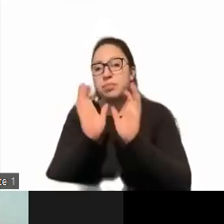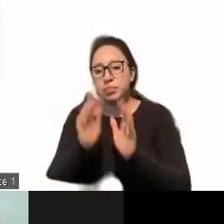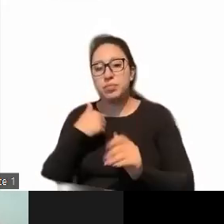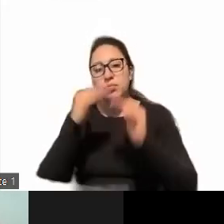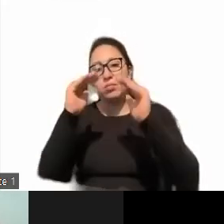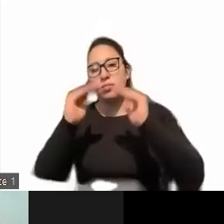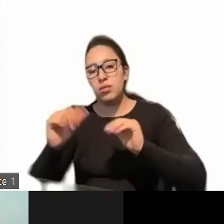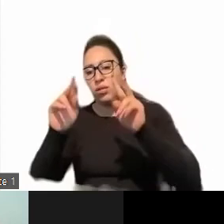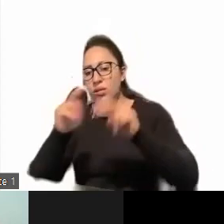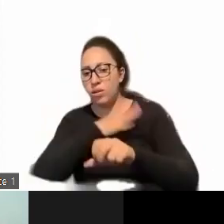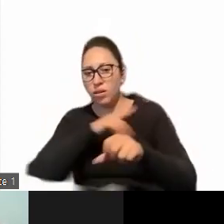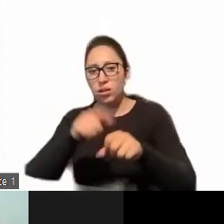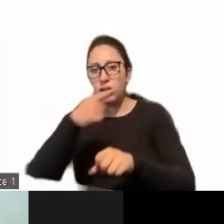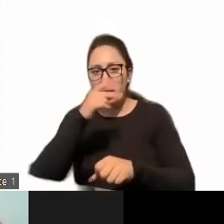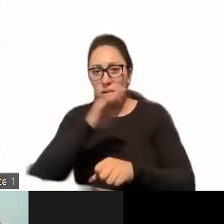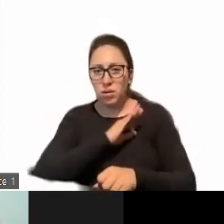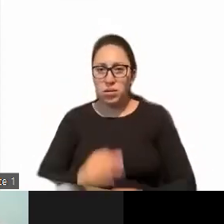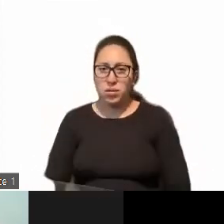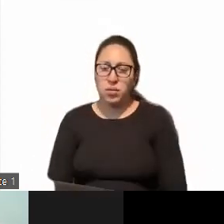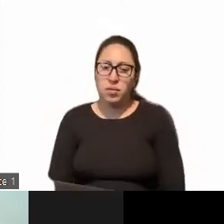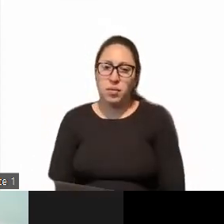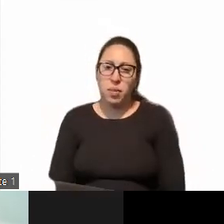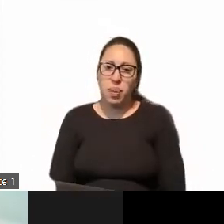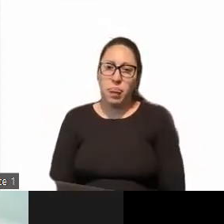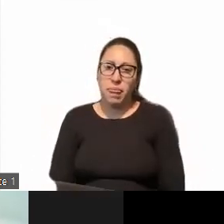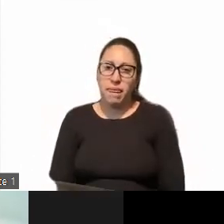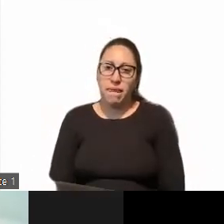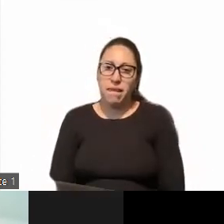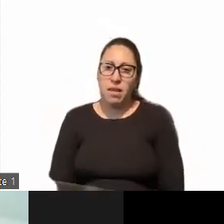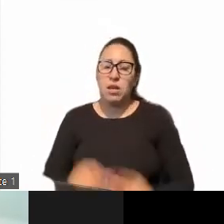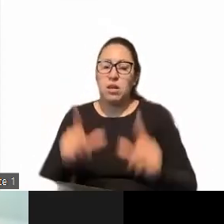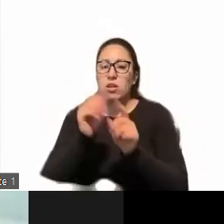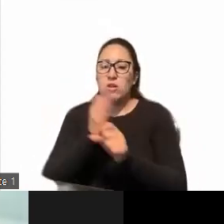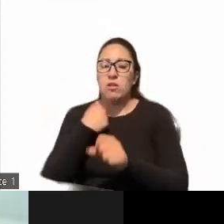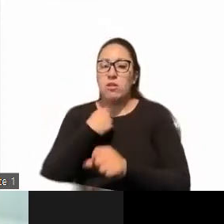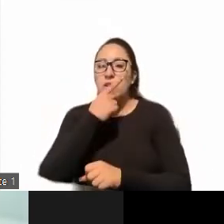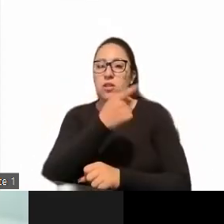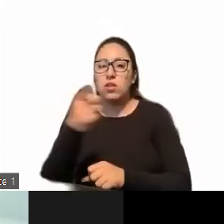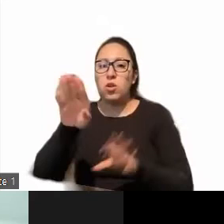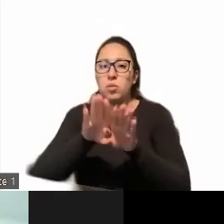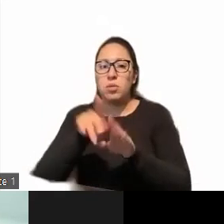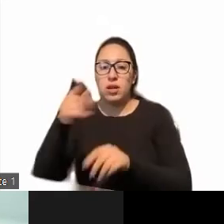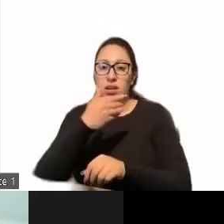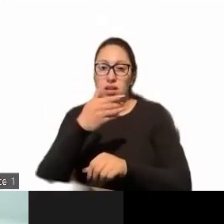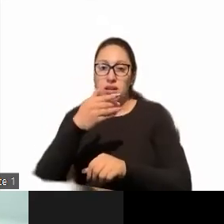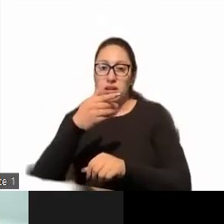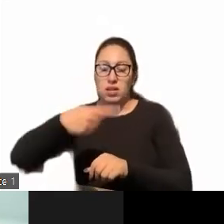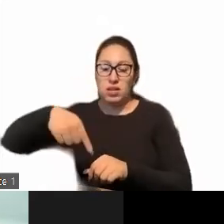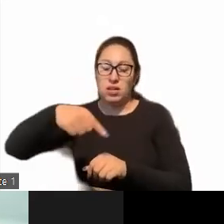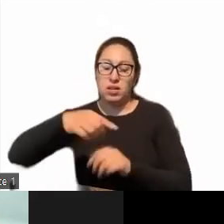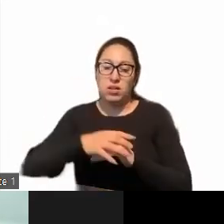generales. Bien, nada más sí dejar patente de la violación al reglamento por el tema de asuntos generales, de